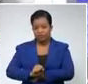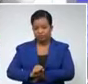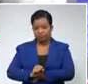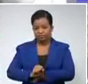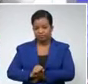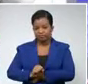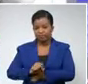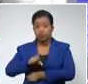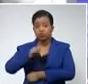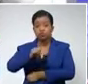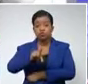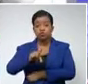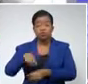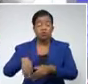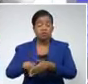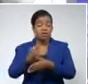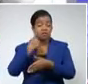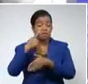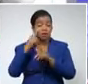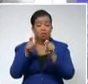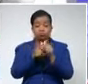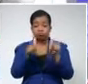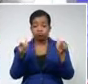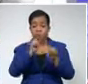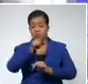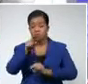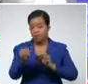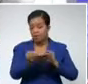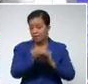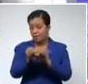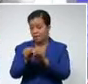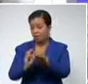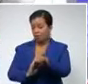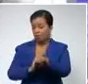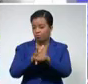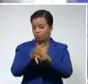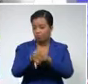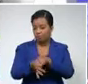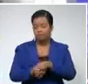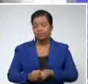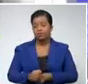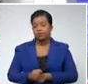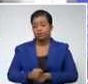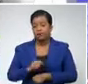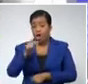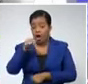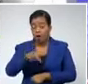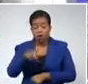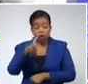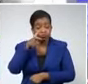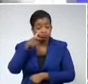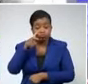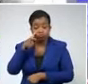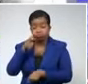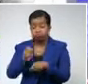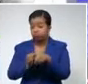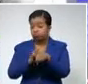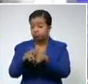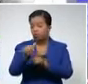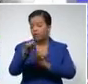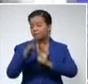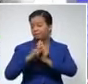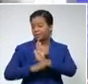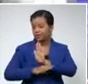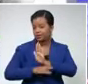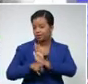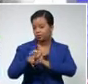últimos días un ascenso en la cifra de contagiados con COVID-19, lo que ha conllevado a redoblar la vigilancia epidemiológica y las medidas de contención